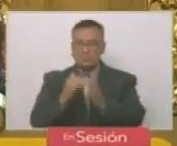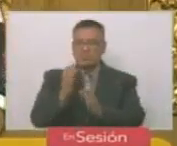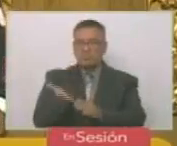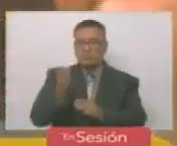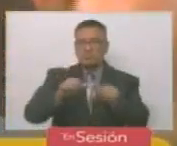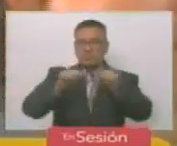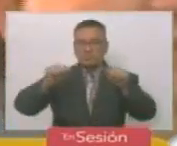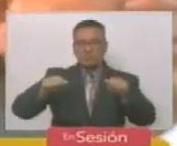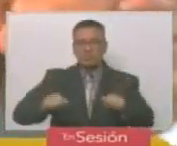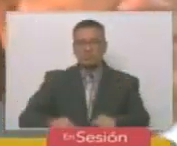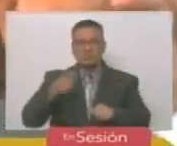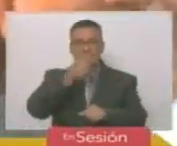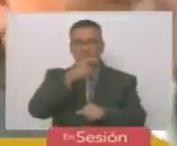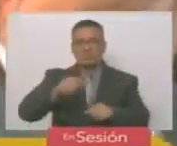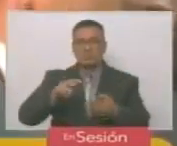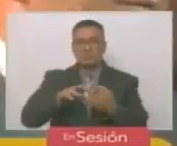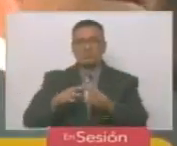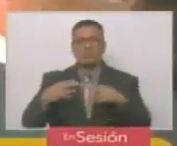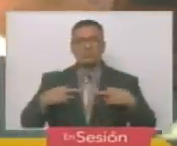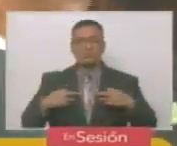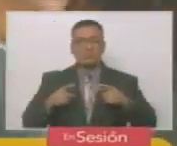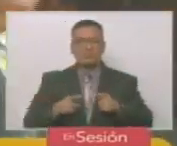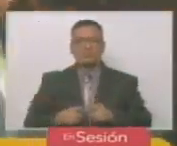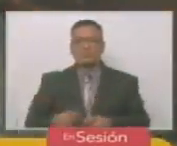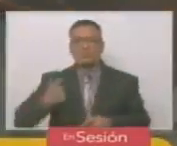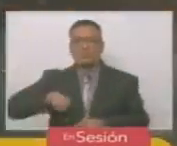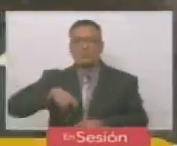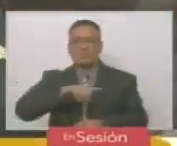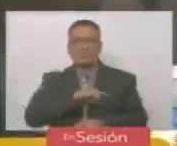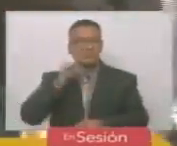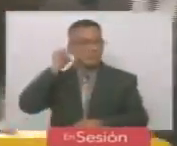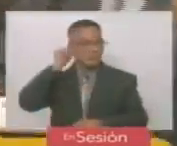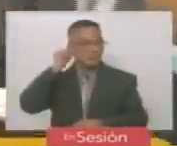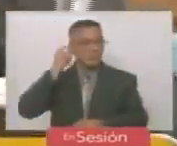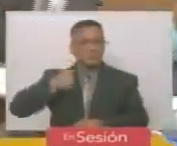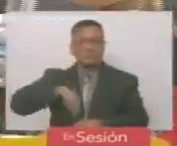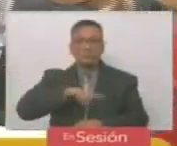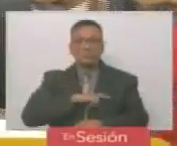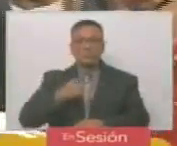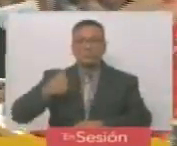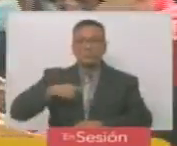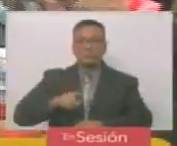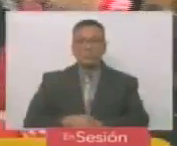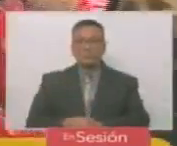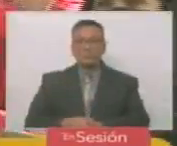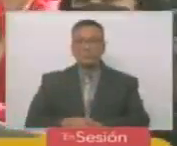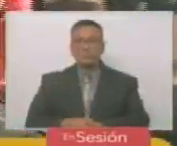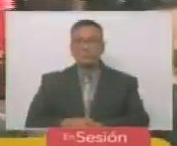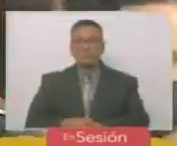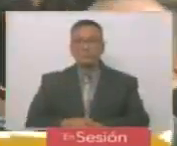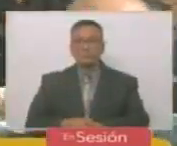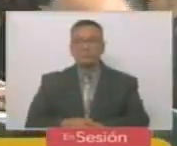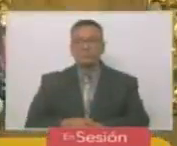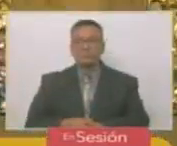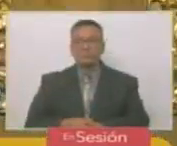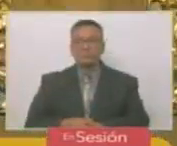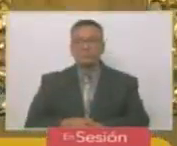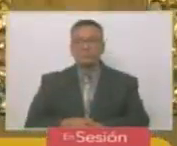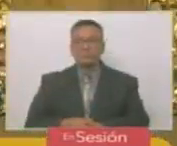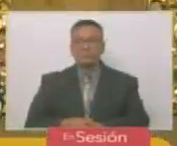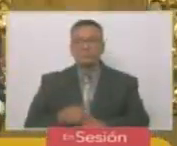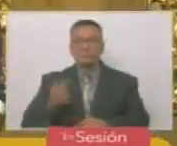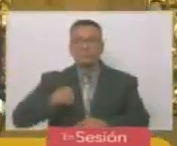sistemas públicos de salud. Ya nosotras tiempo, y nosotros diputada. Tenemos, bueno, presidente, voy a terminar. Gracias. Con una